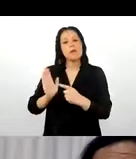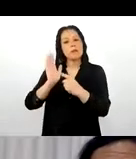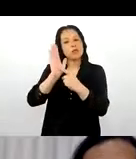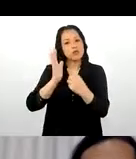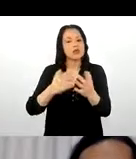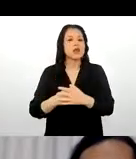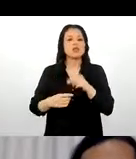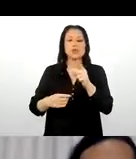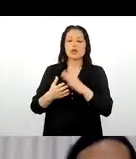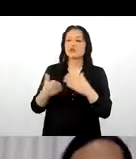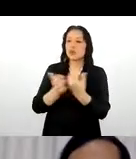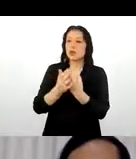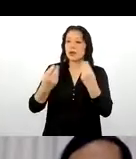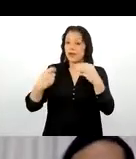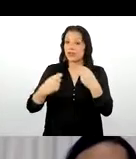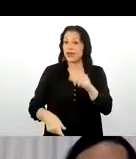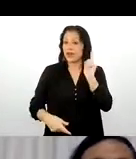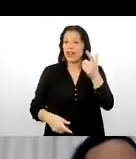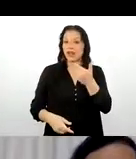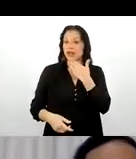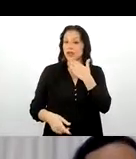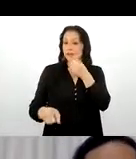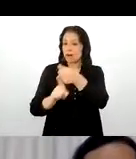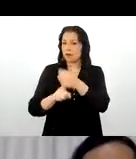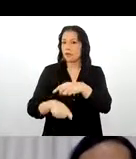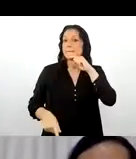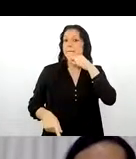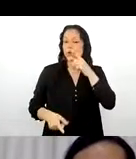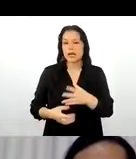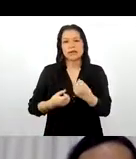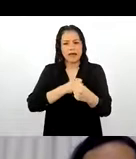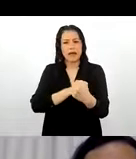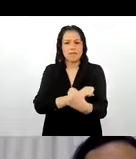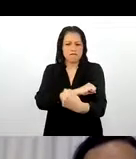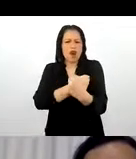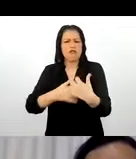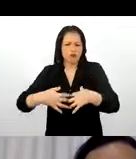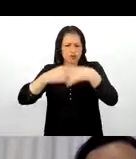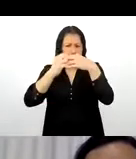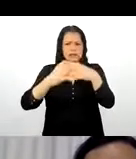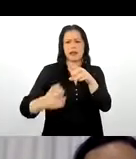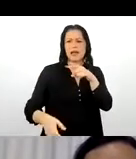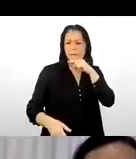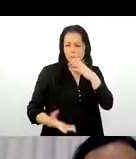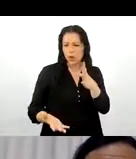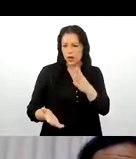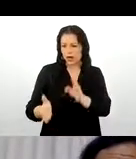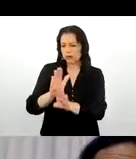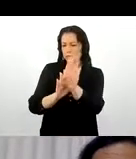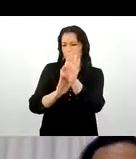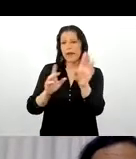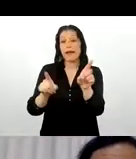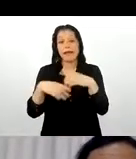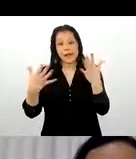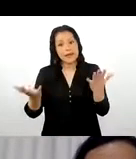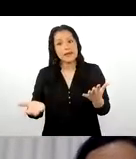que es un emprendimiento liderado por mujeres, fomenta el empoderamiento de la mujer, obviamente, y desde ya